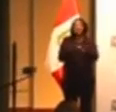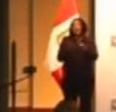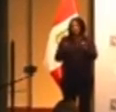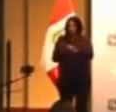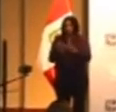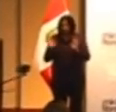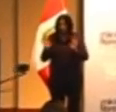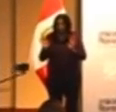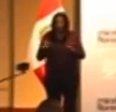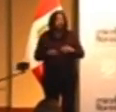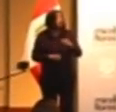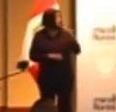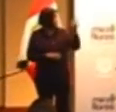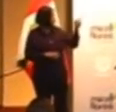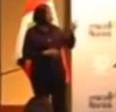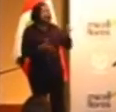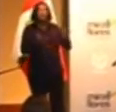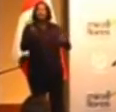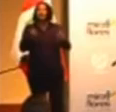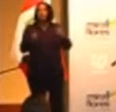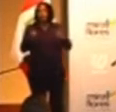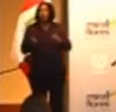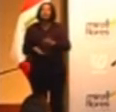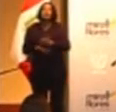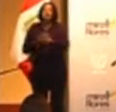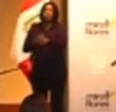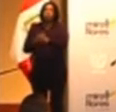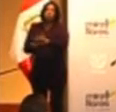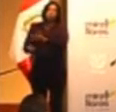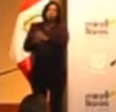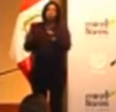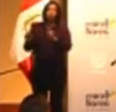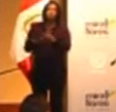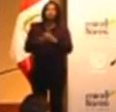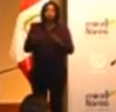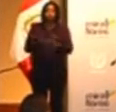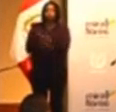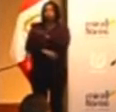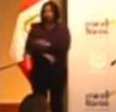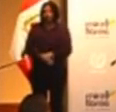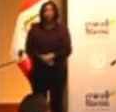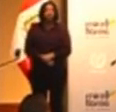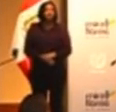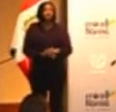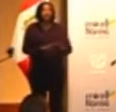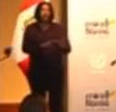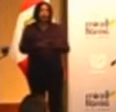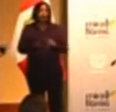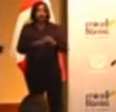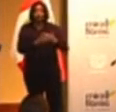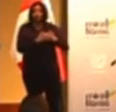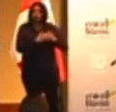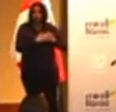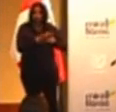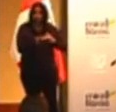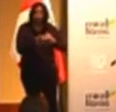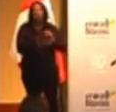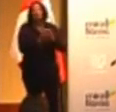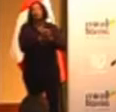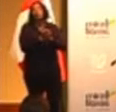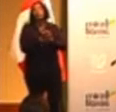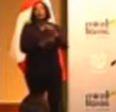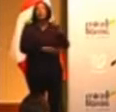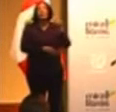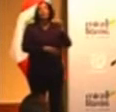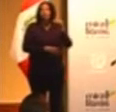viene esta unidad de rescate que va a ser muy moderna. Para nuestros queridos amigos de la